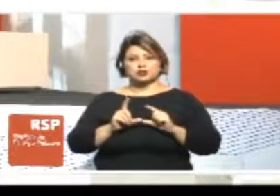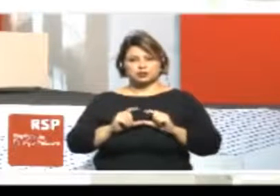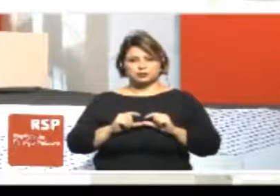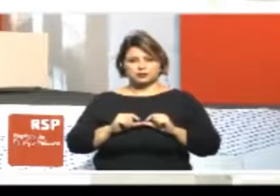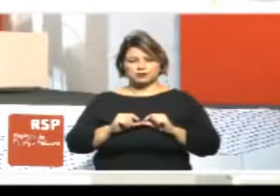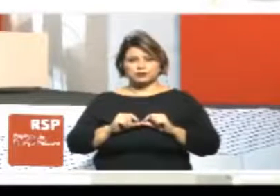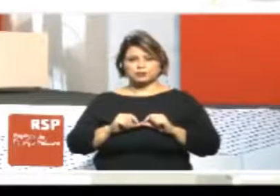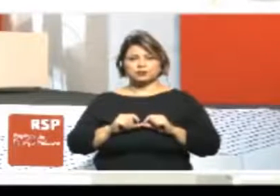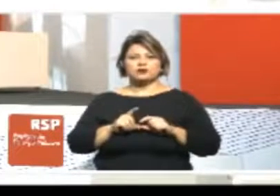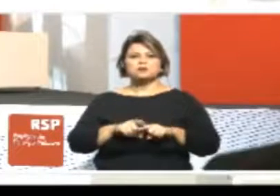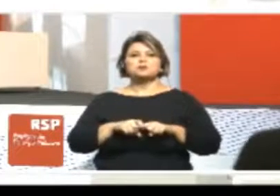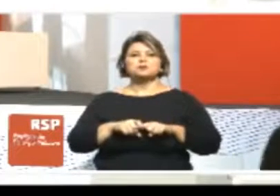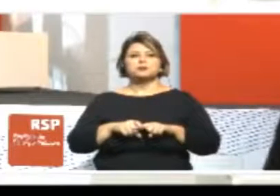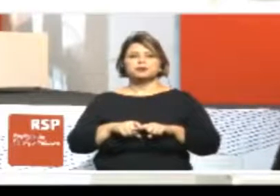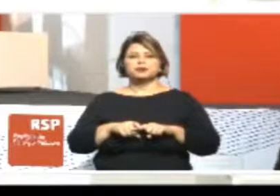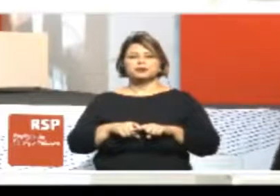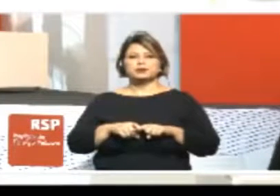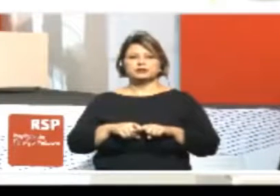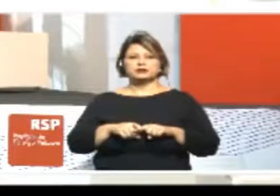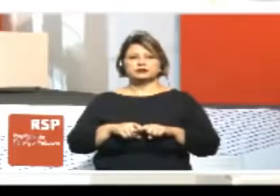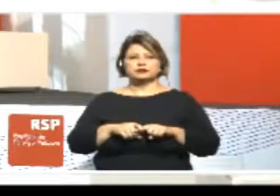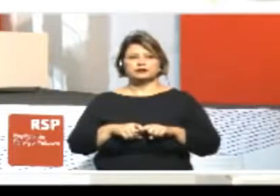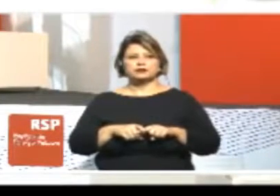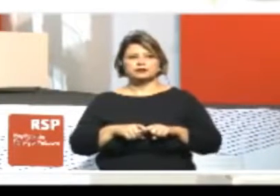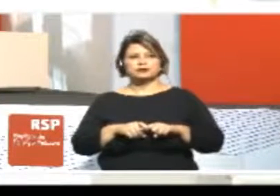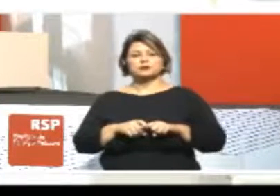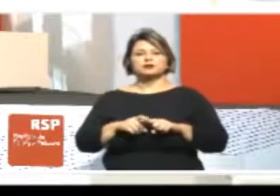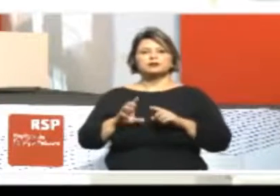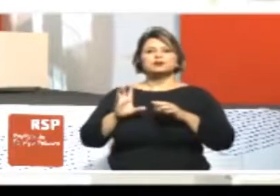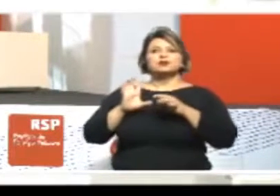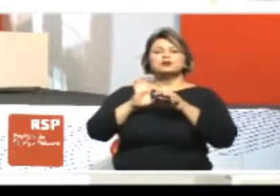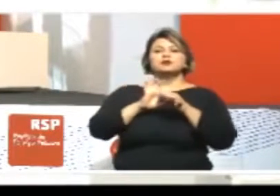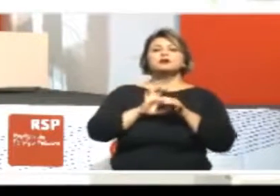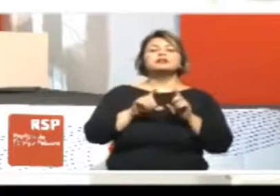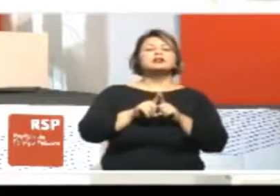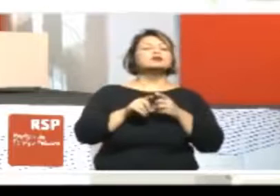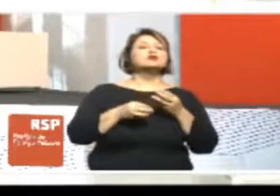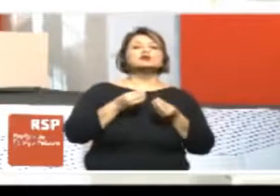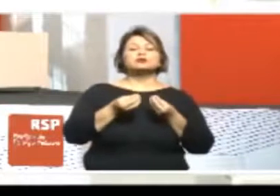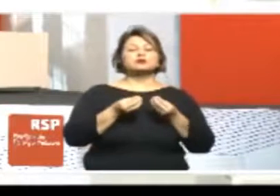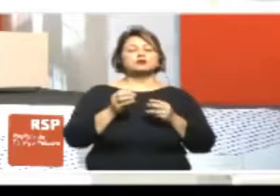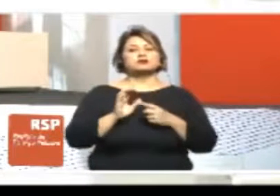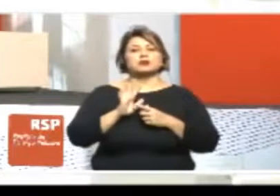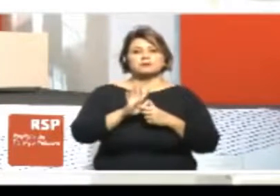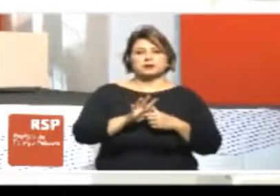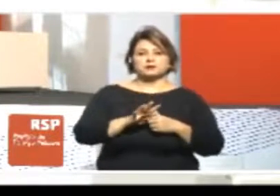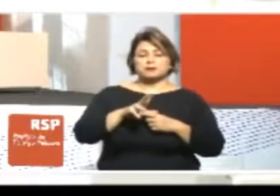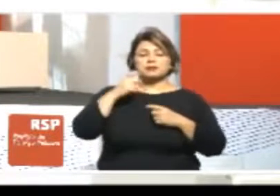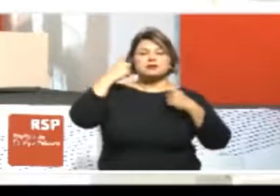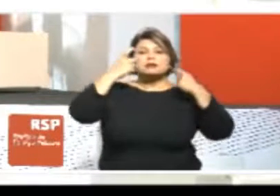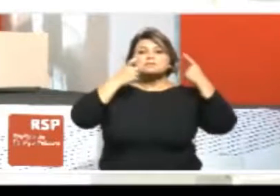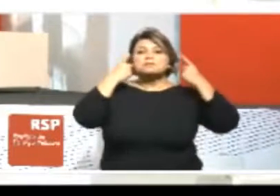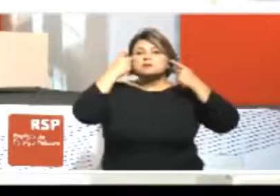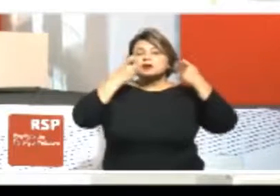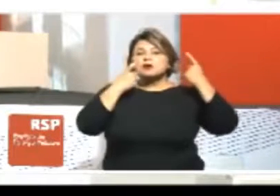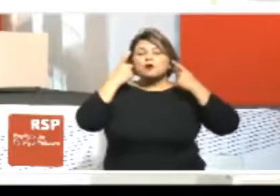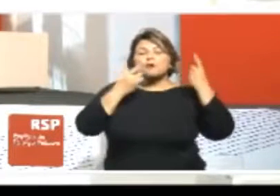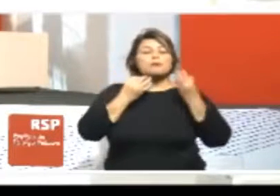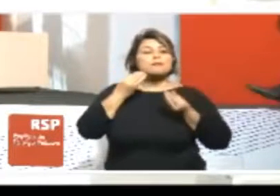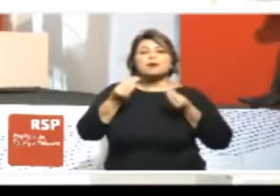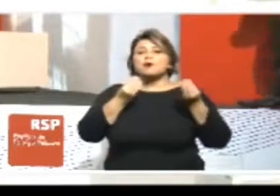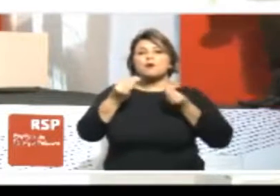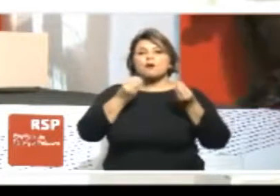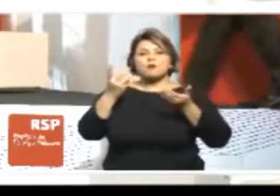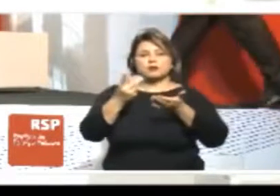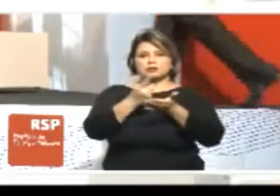este negativo contexto municipal donde el alcalde tiene que estar preocupado cómo manejar la situación con las guerrillas